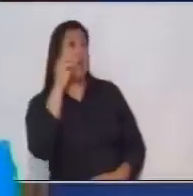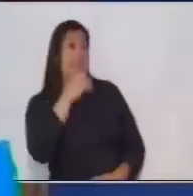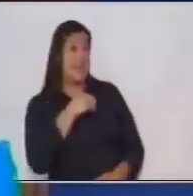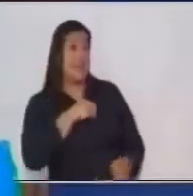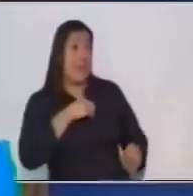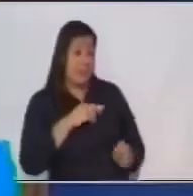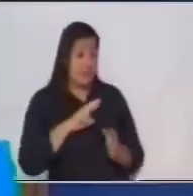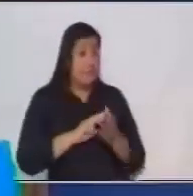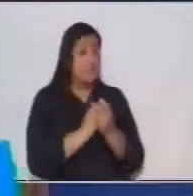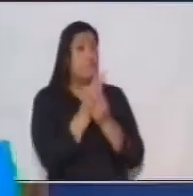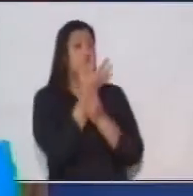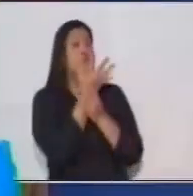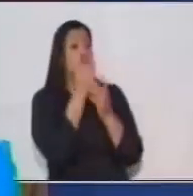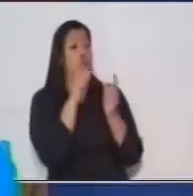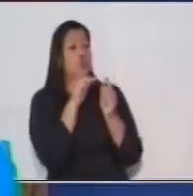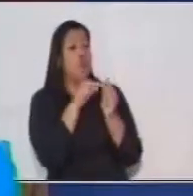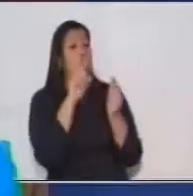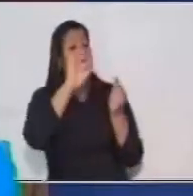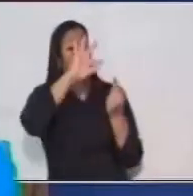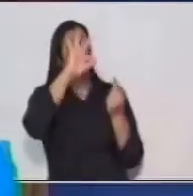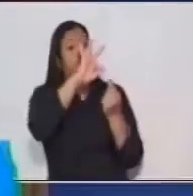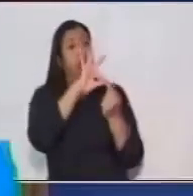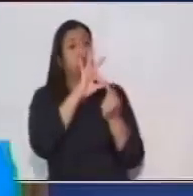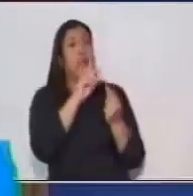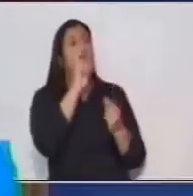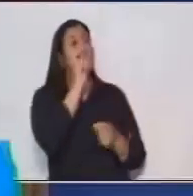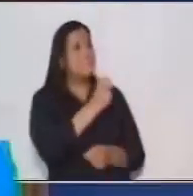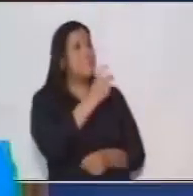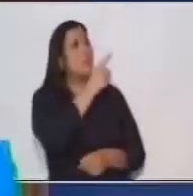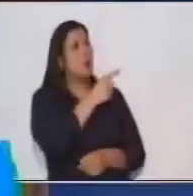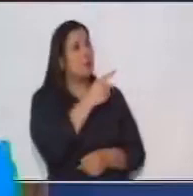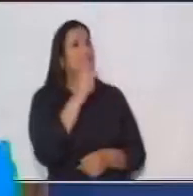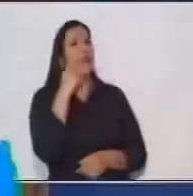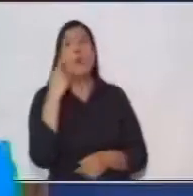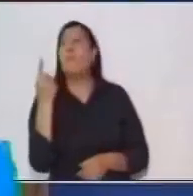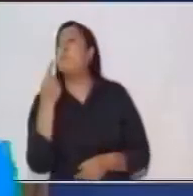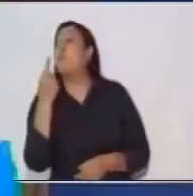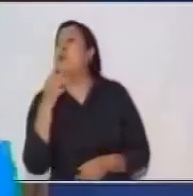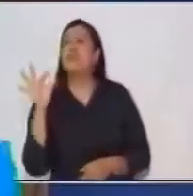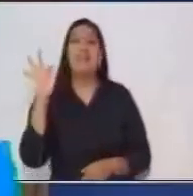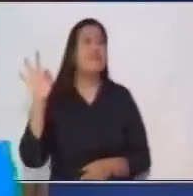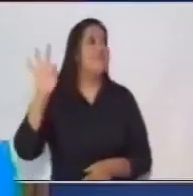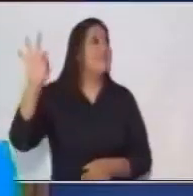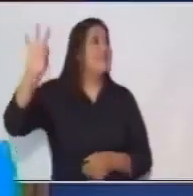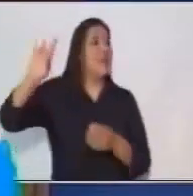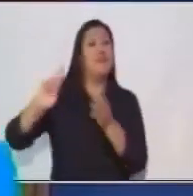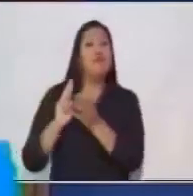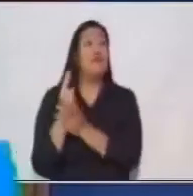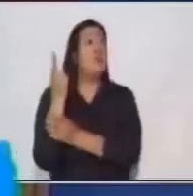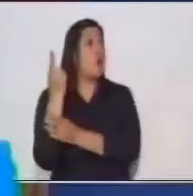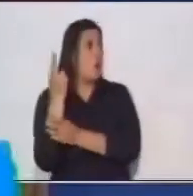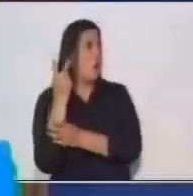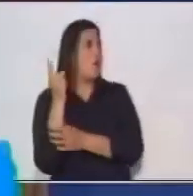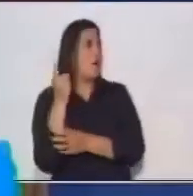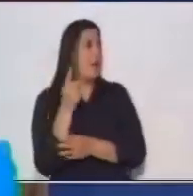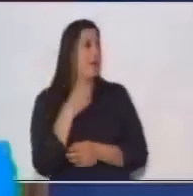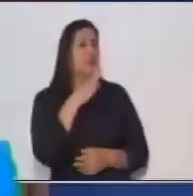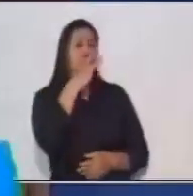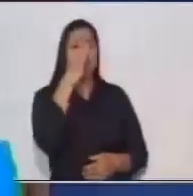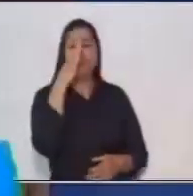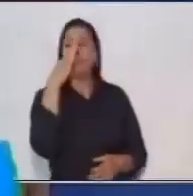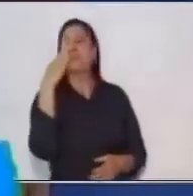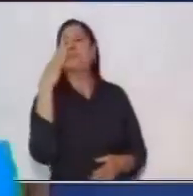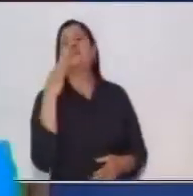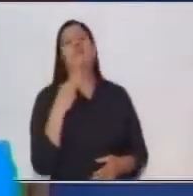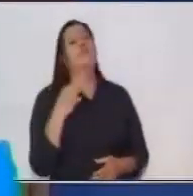y por eso ellas permanecen en las flores, que son muy coloridas con una fragancia única.